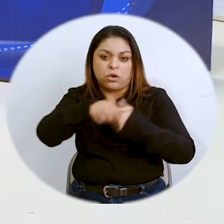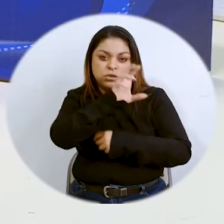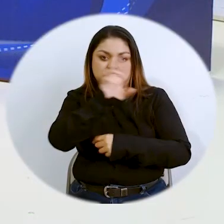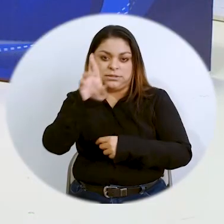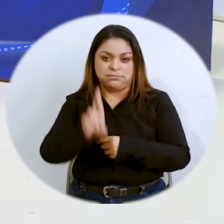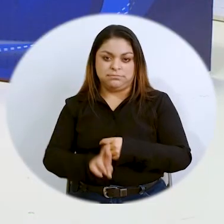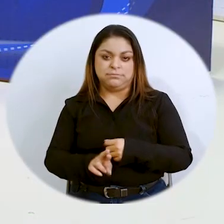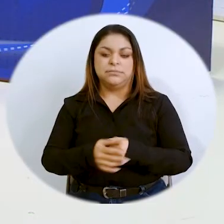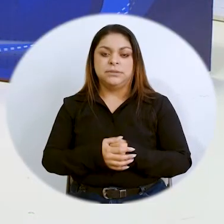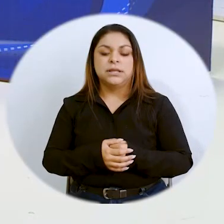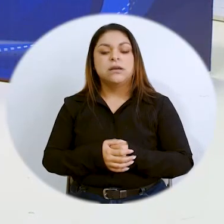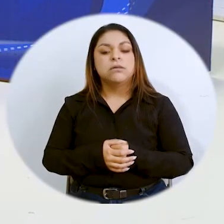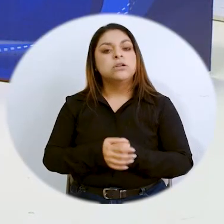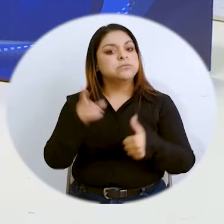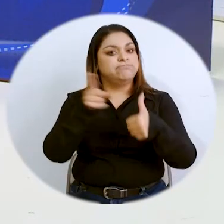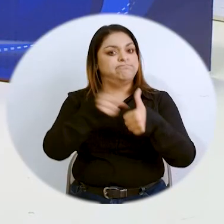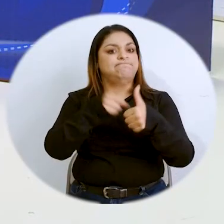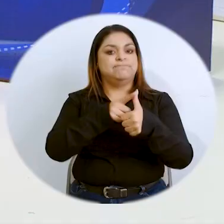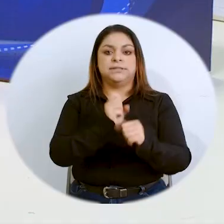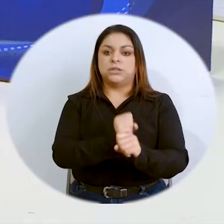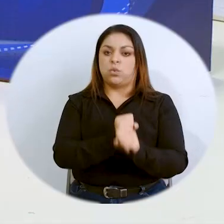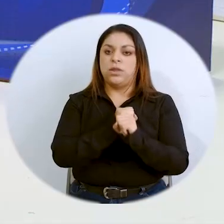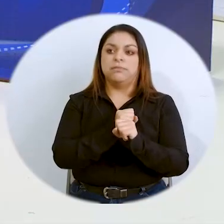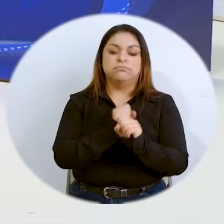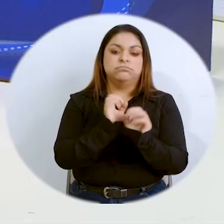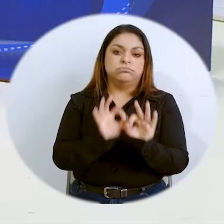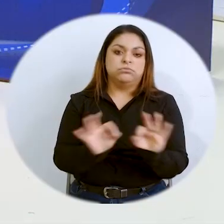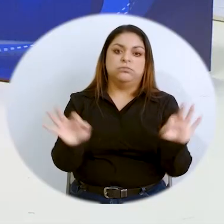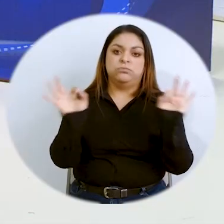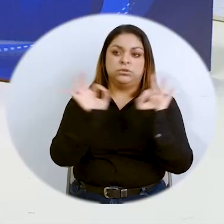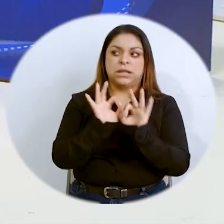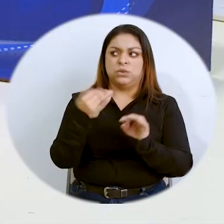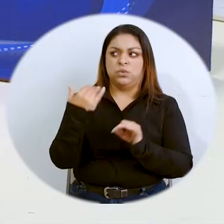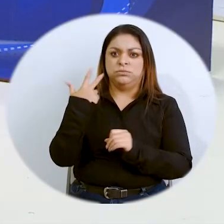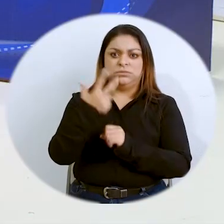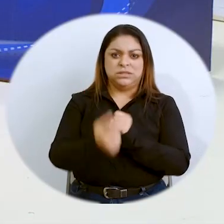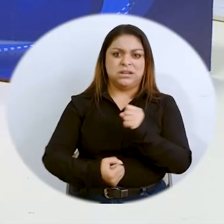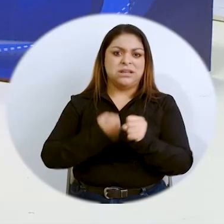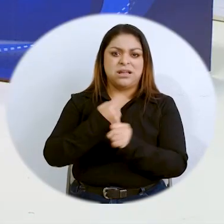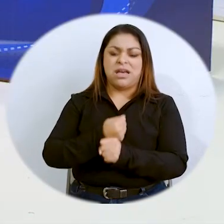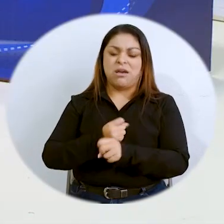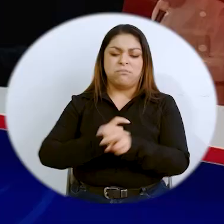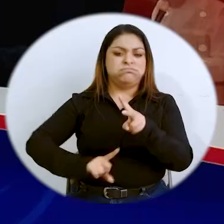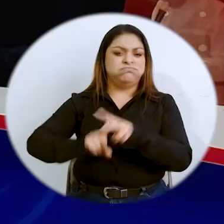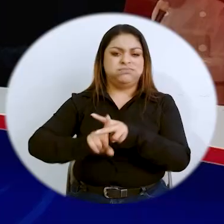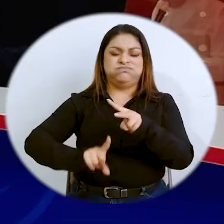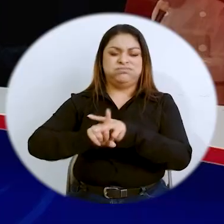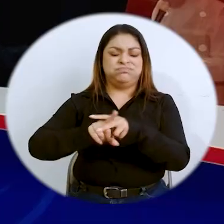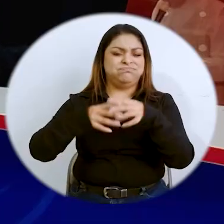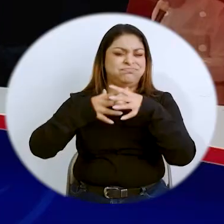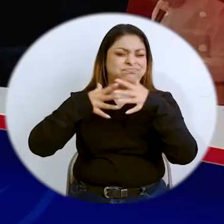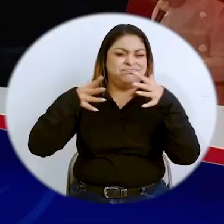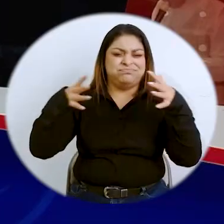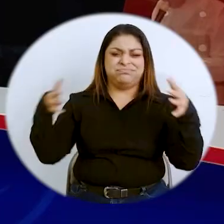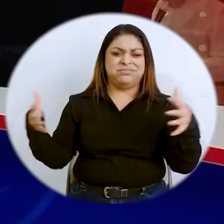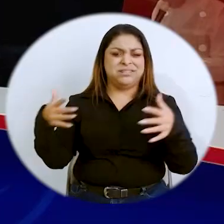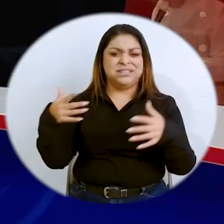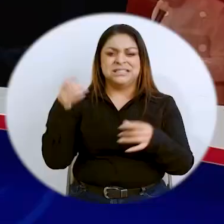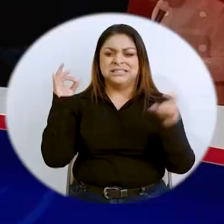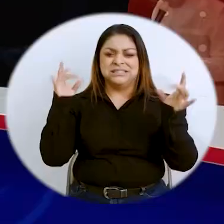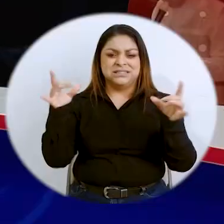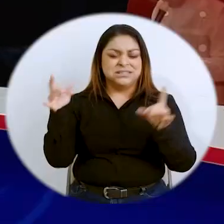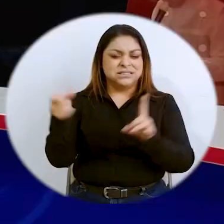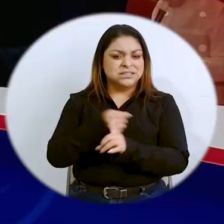la seguridad es el problema más importante para la ciudadanía, por lo menos en los últimos 3 años. Aparecen en las encuestas que